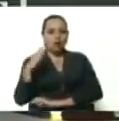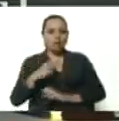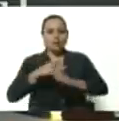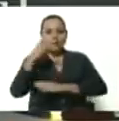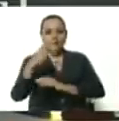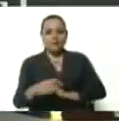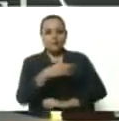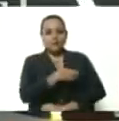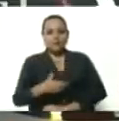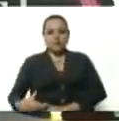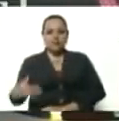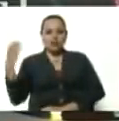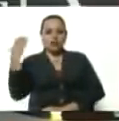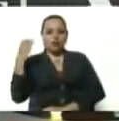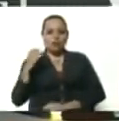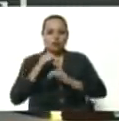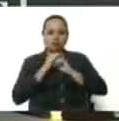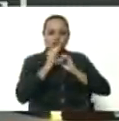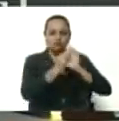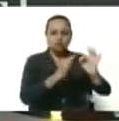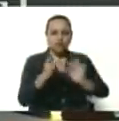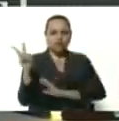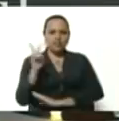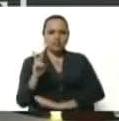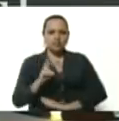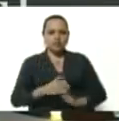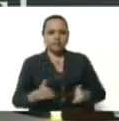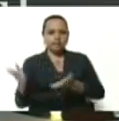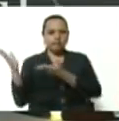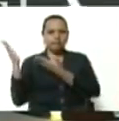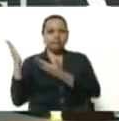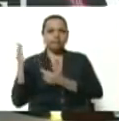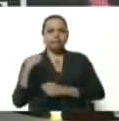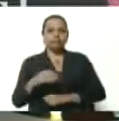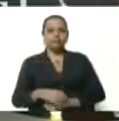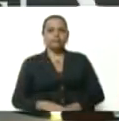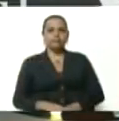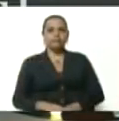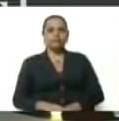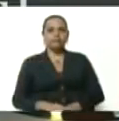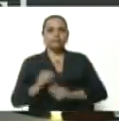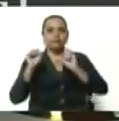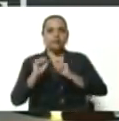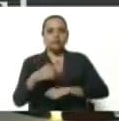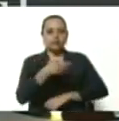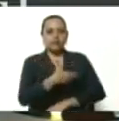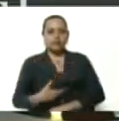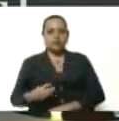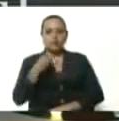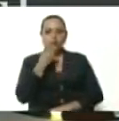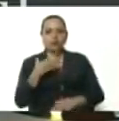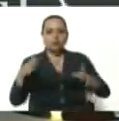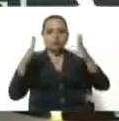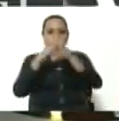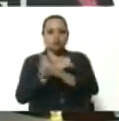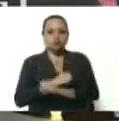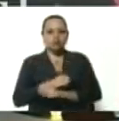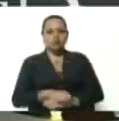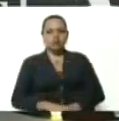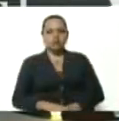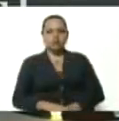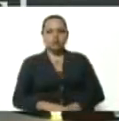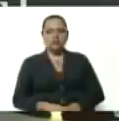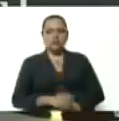de contaminar a Venezuela. Adelante, almirante. Sí, mi comandante jefe, muy buenas noches. Le informo